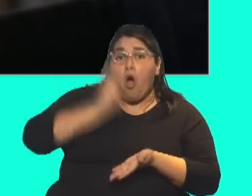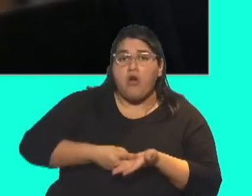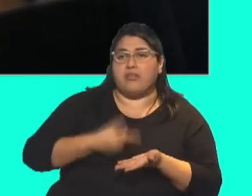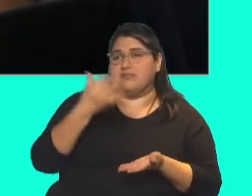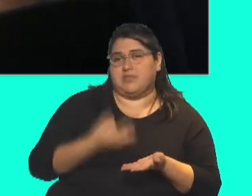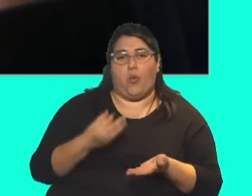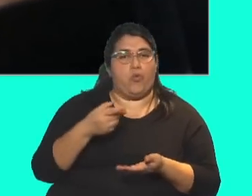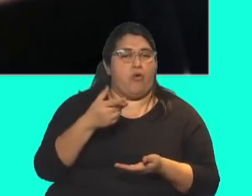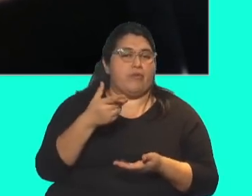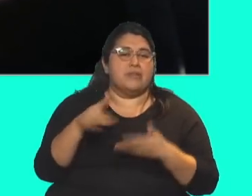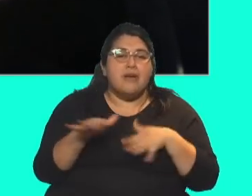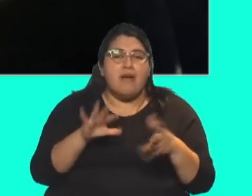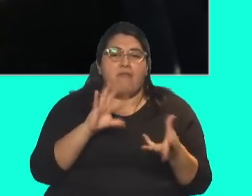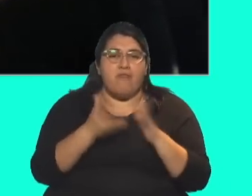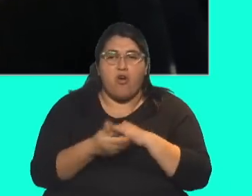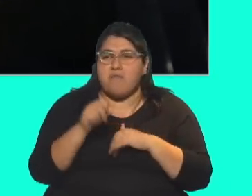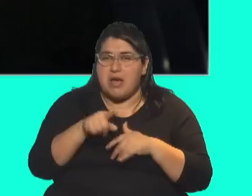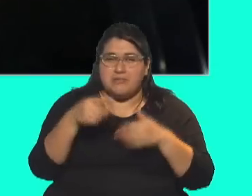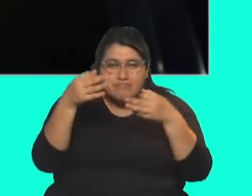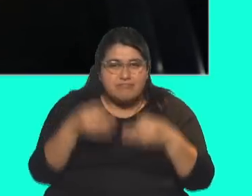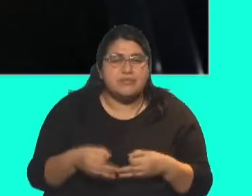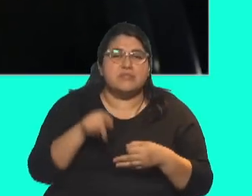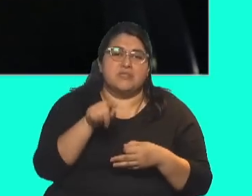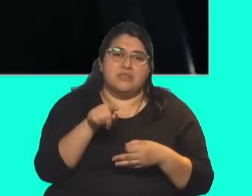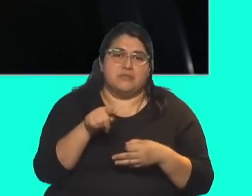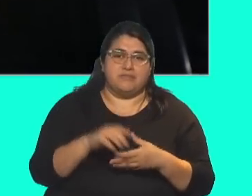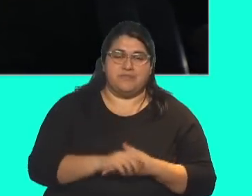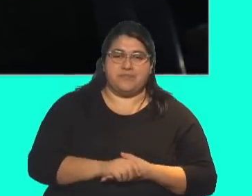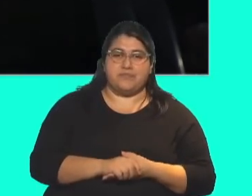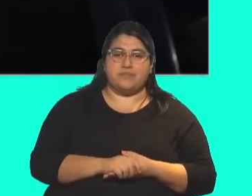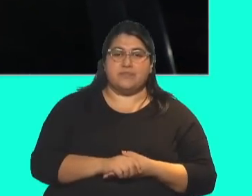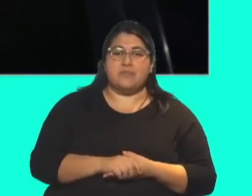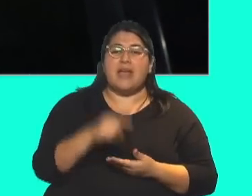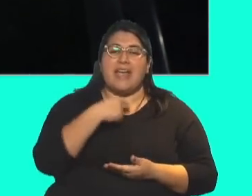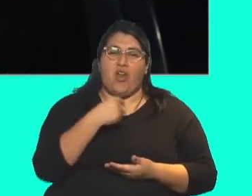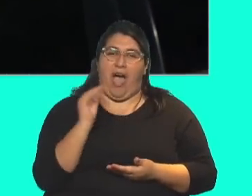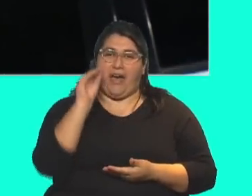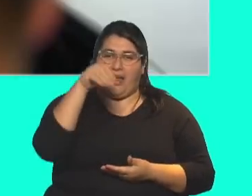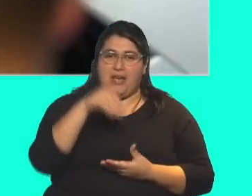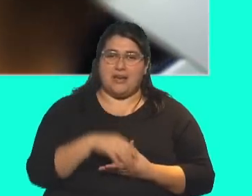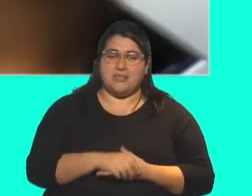producir de manera absolutamente inevitable si se pegará algo este la derecha